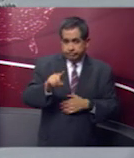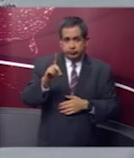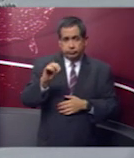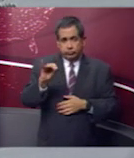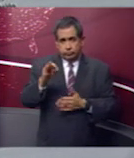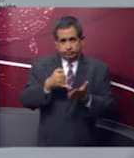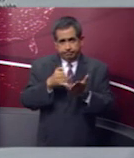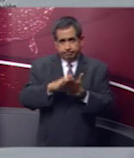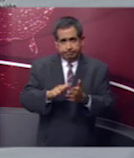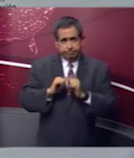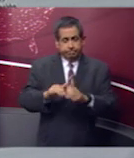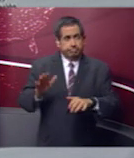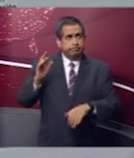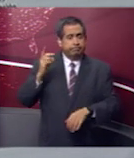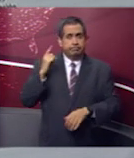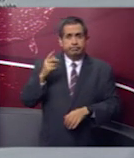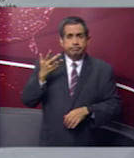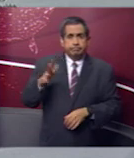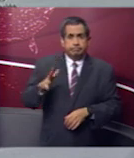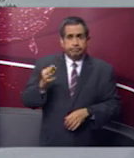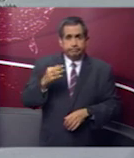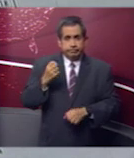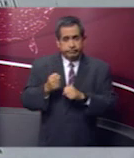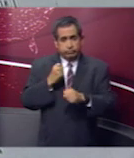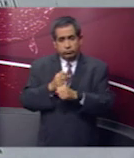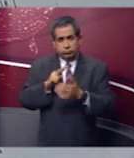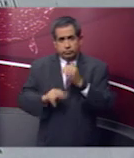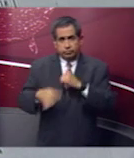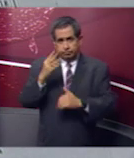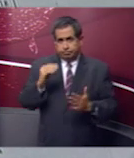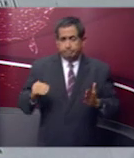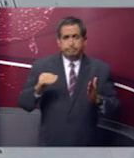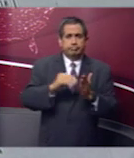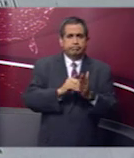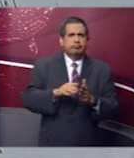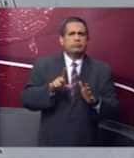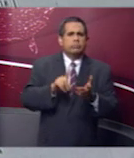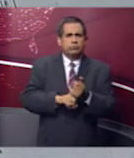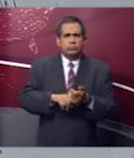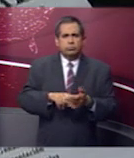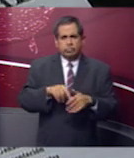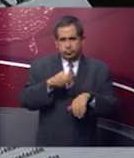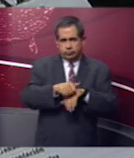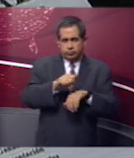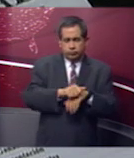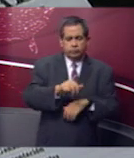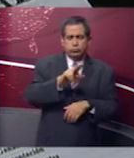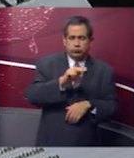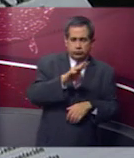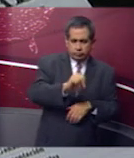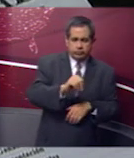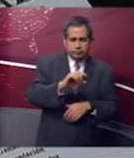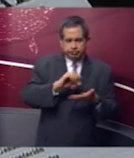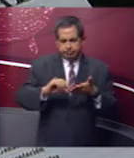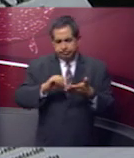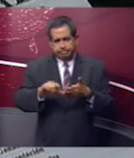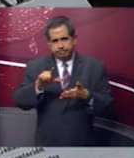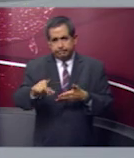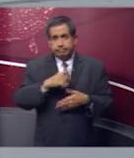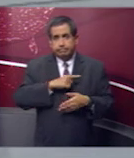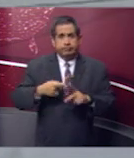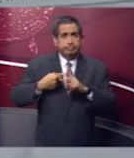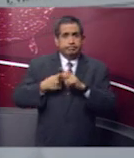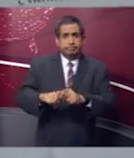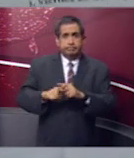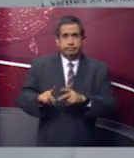de la Federación el pasado 10 de febrero de 2014, se fijó que en lo relativo a la fracción 17 del artículo 89, deberá entrar en